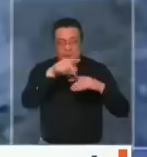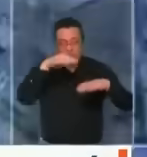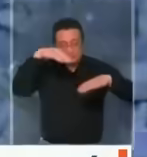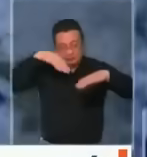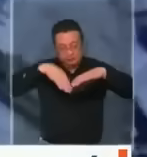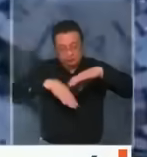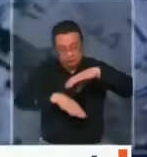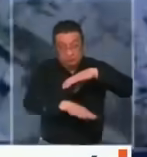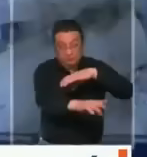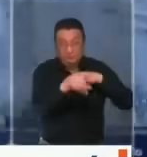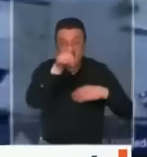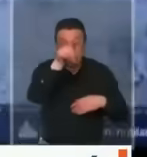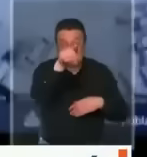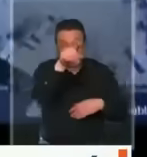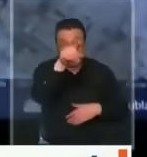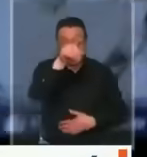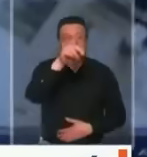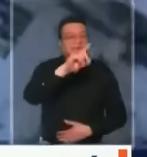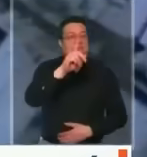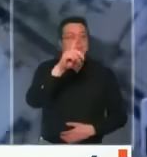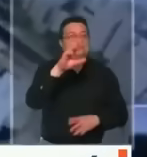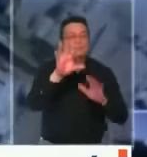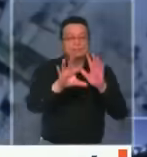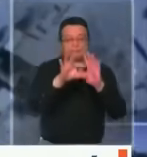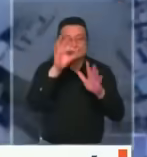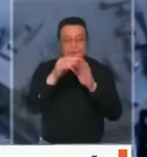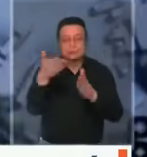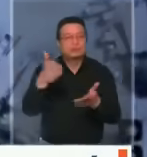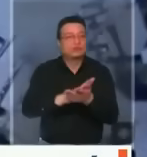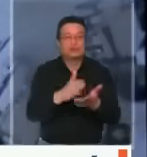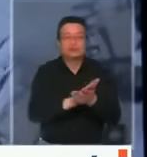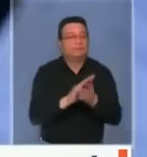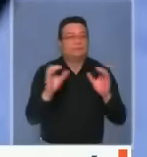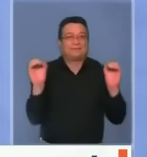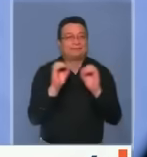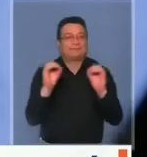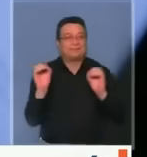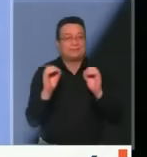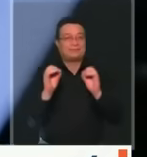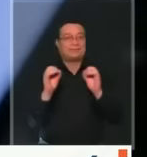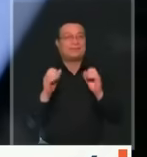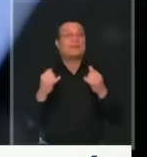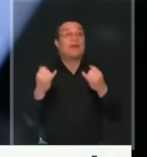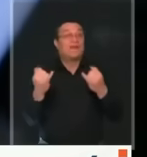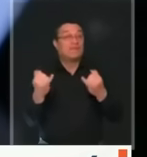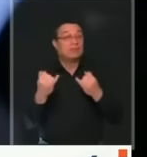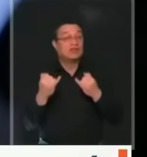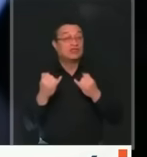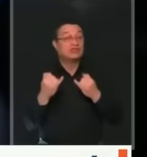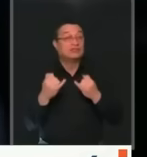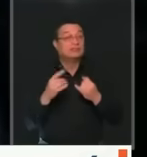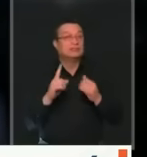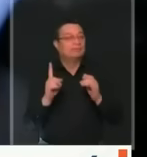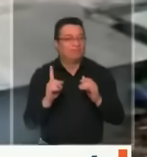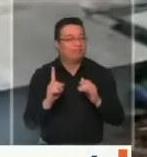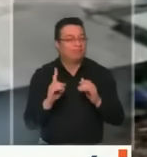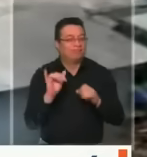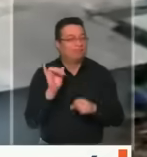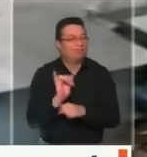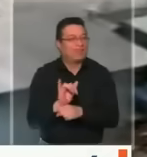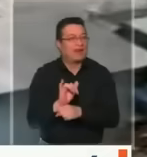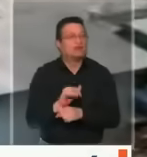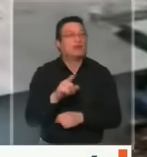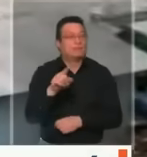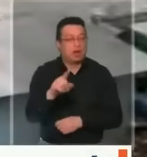General Velázquez no se habían encontrado personas fallecidas. Una información que no es tal. Es que si